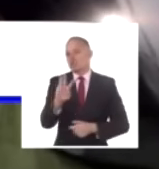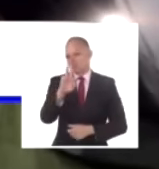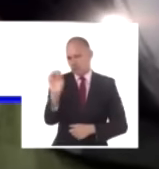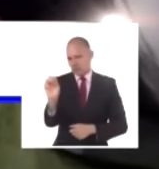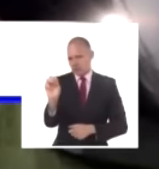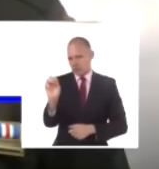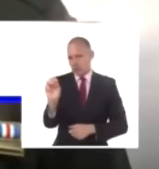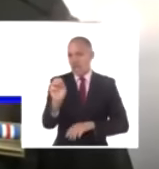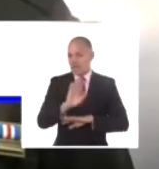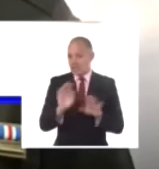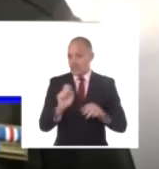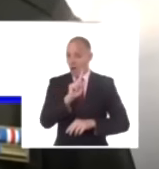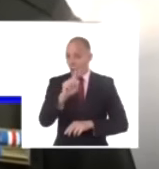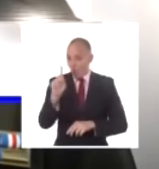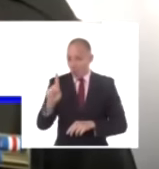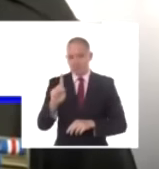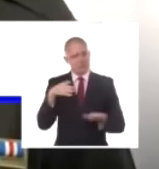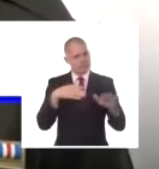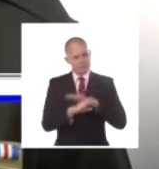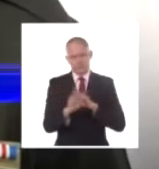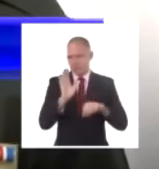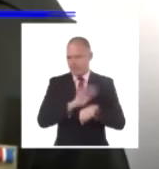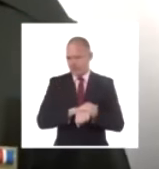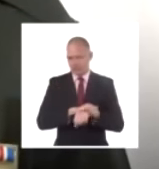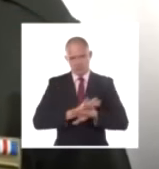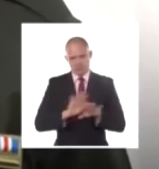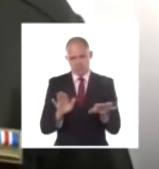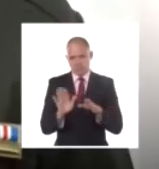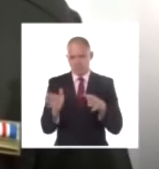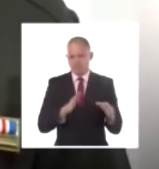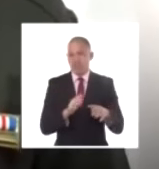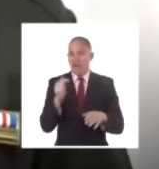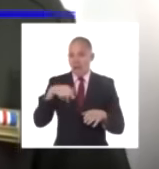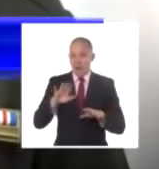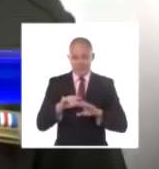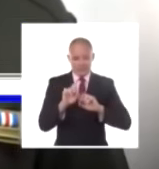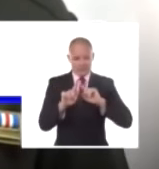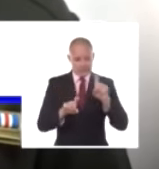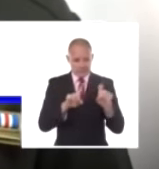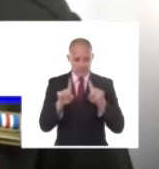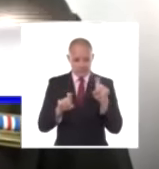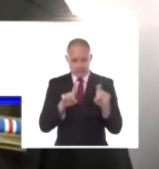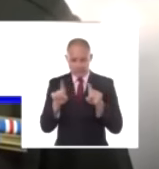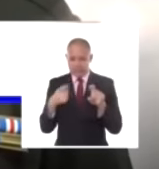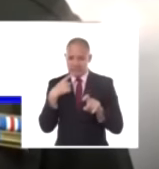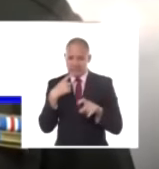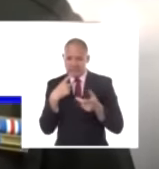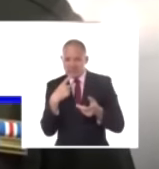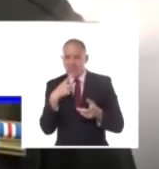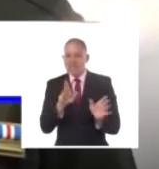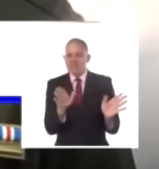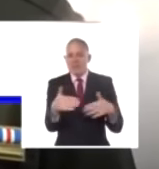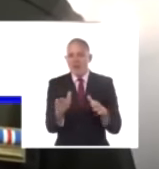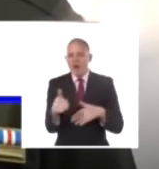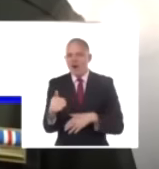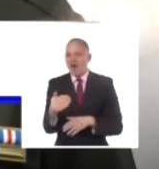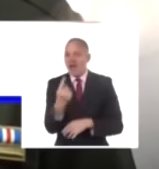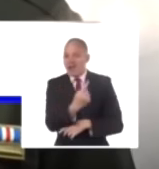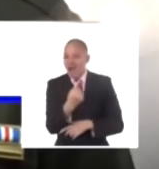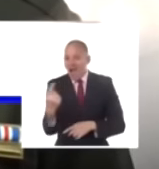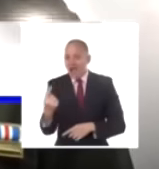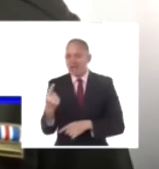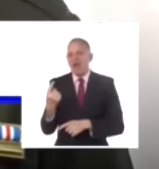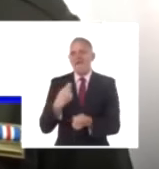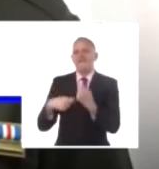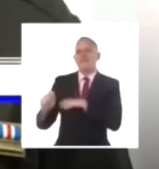medida cautelar de prisión provisional. A partir del proceso investigativo se determina que cada caja de pollo se vendía en el